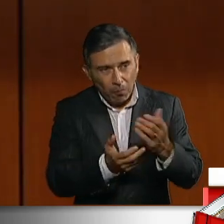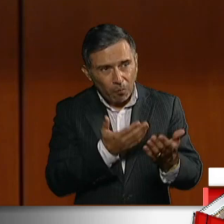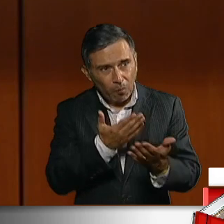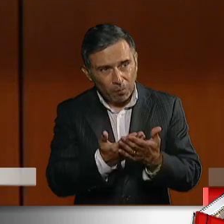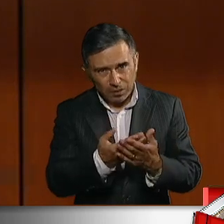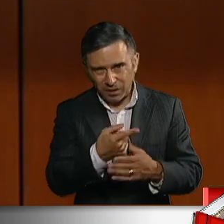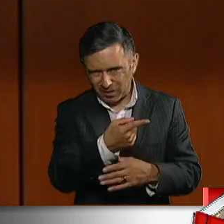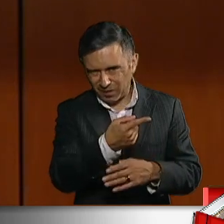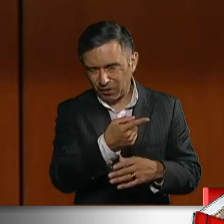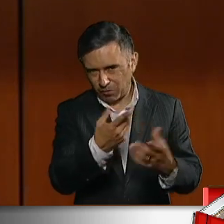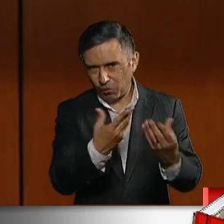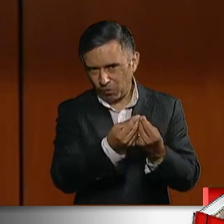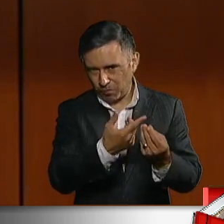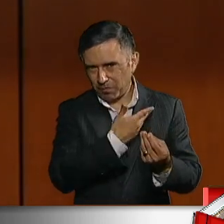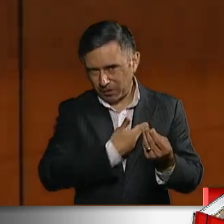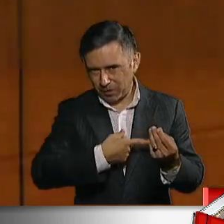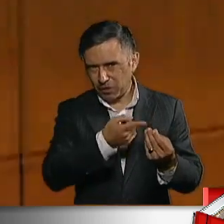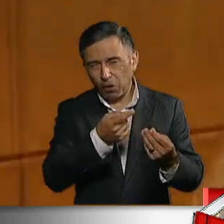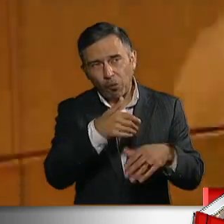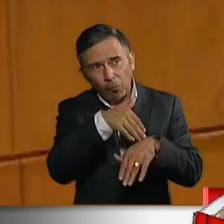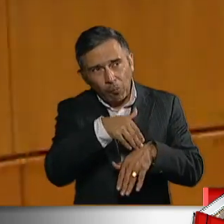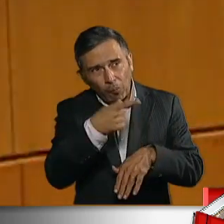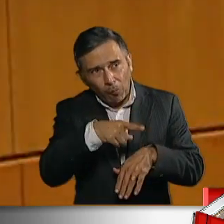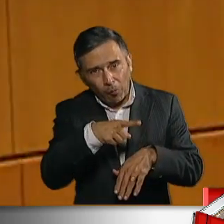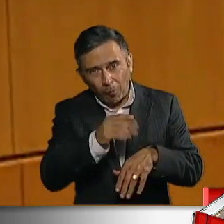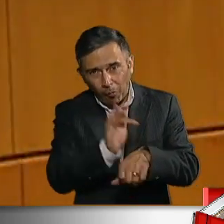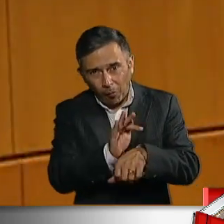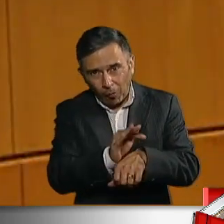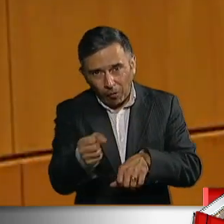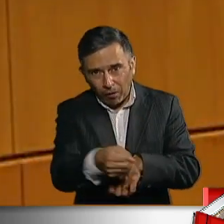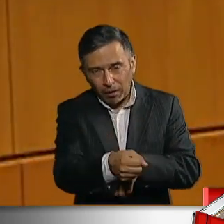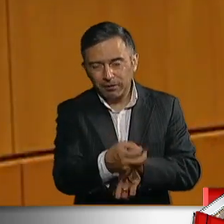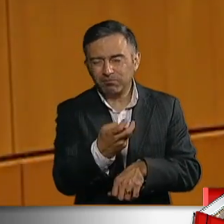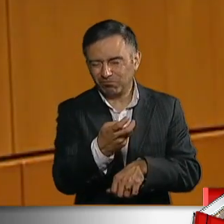destruyendo, señora Rosario Piedra, la democracia en México.